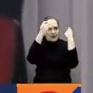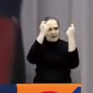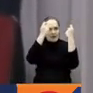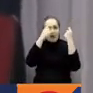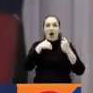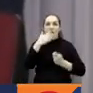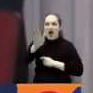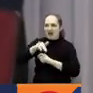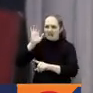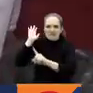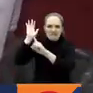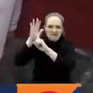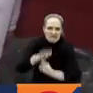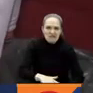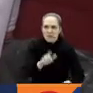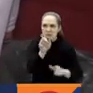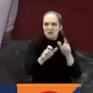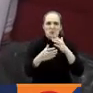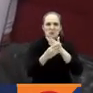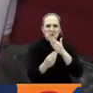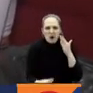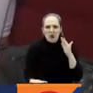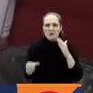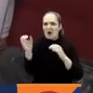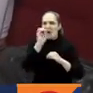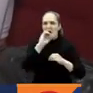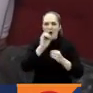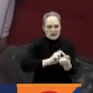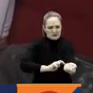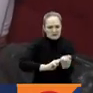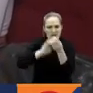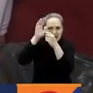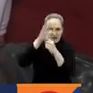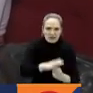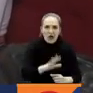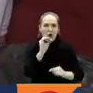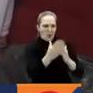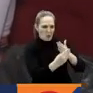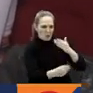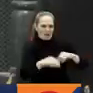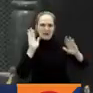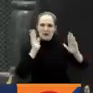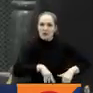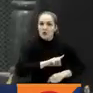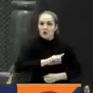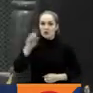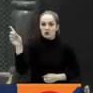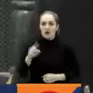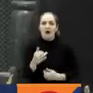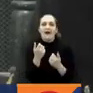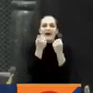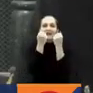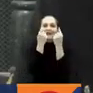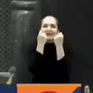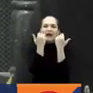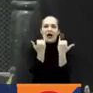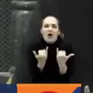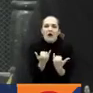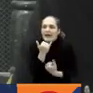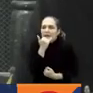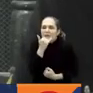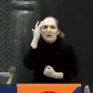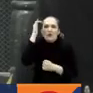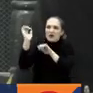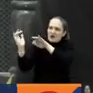a los extranjeros y a los pobres, las llamadas xenofobia y aporofobia. Queremos entender las causas de esa